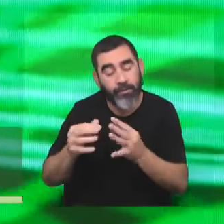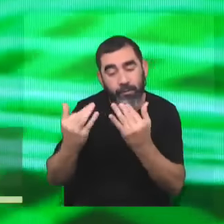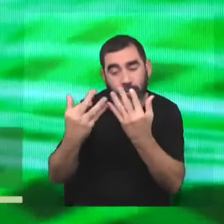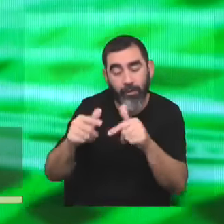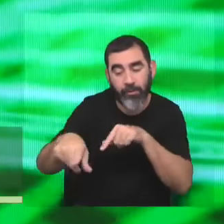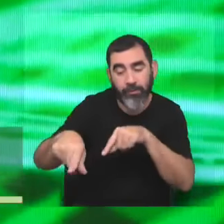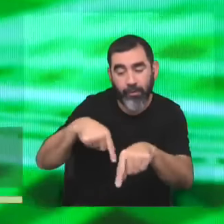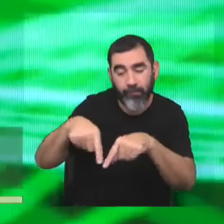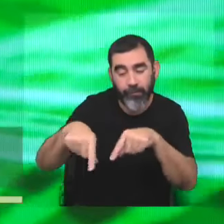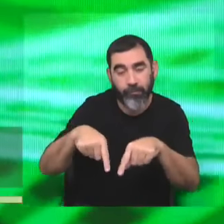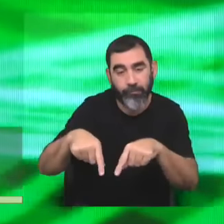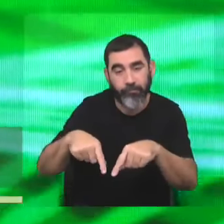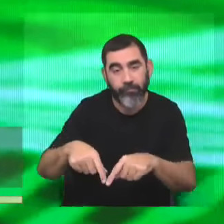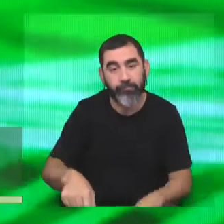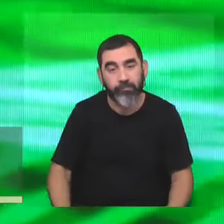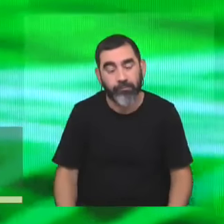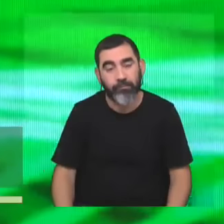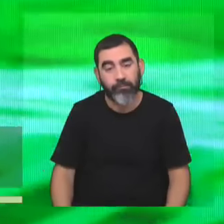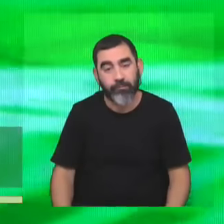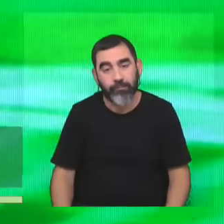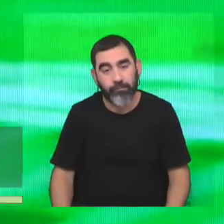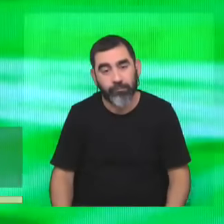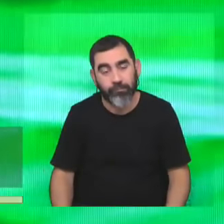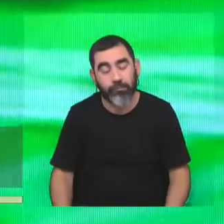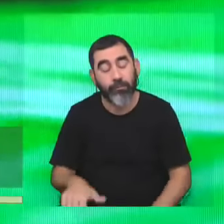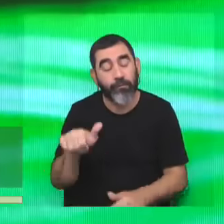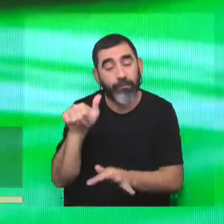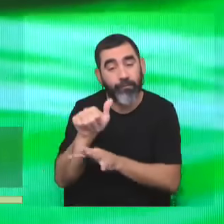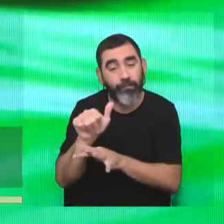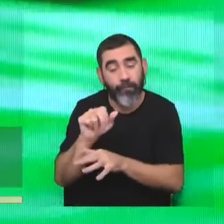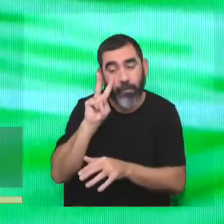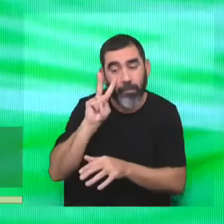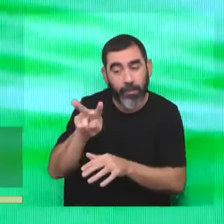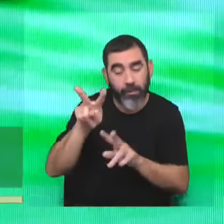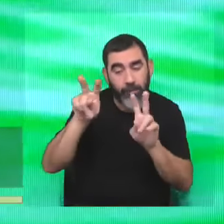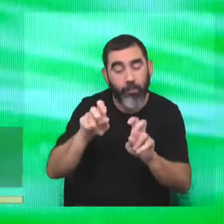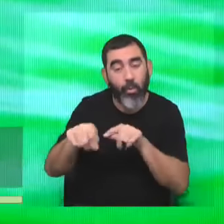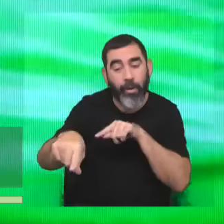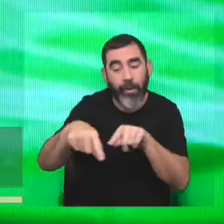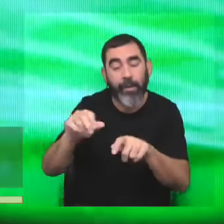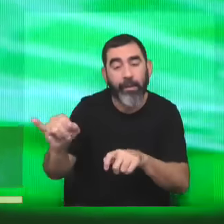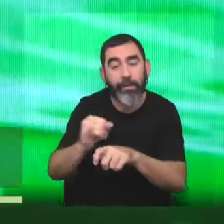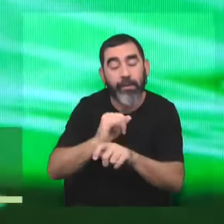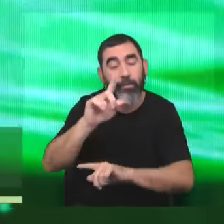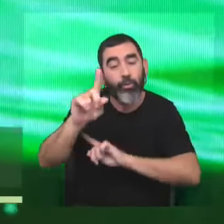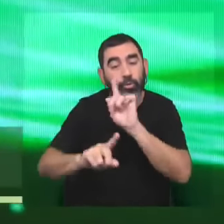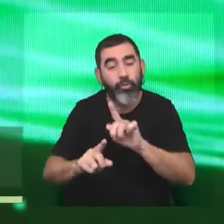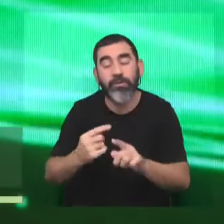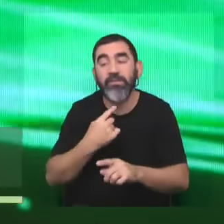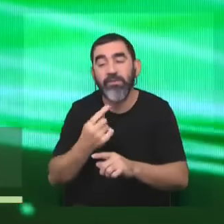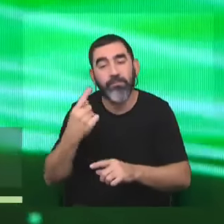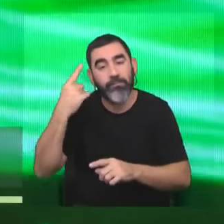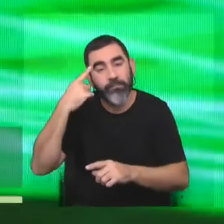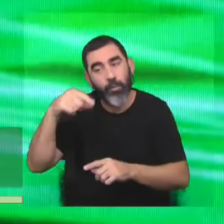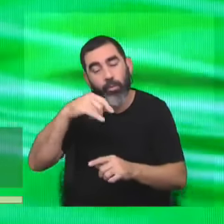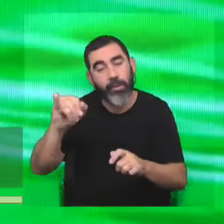eh yo creo que esta mirada que que el feminismo aporta a la a la gestión de las instituciones universitarias sirve para pensar el